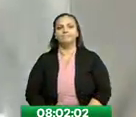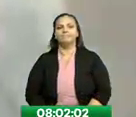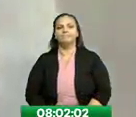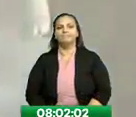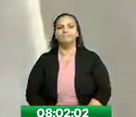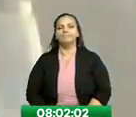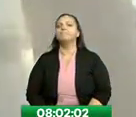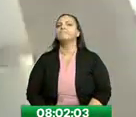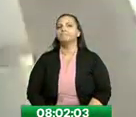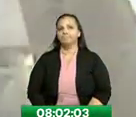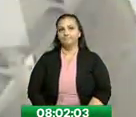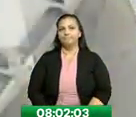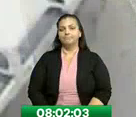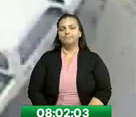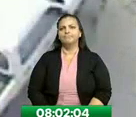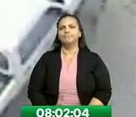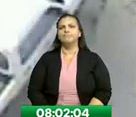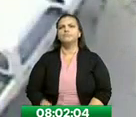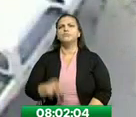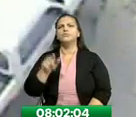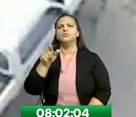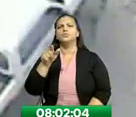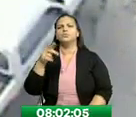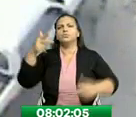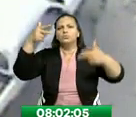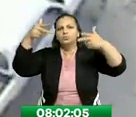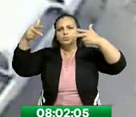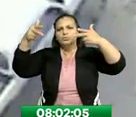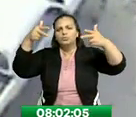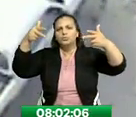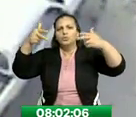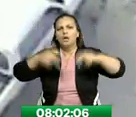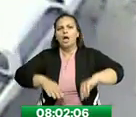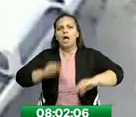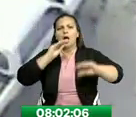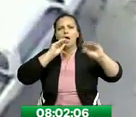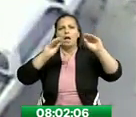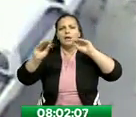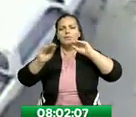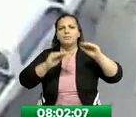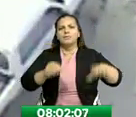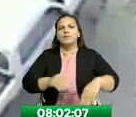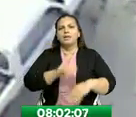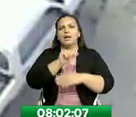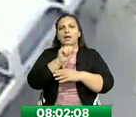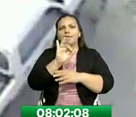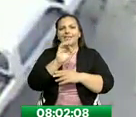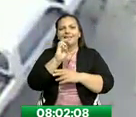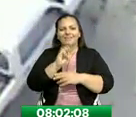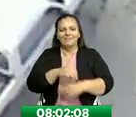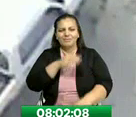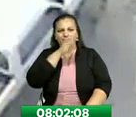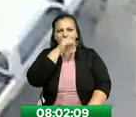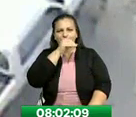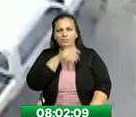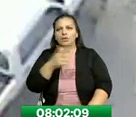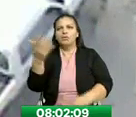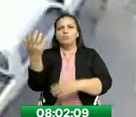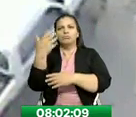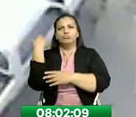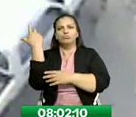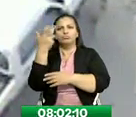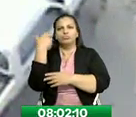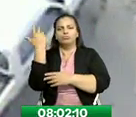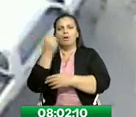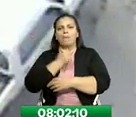De inmediato coordinaron la presencia de las unidades de la Autoridad de Tránsito Municipal y una ambulancia del Cuerpo de Bomberos